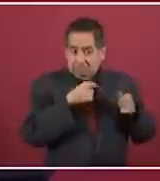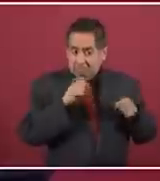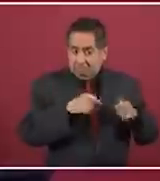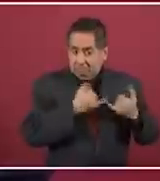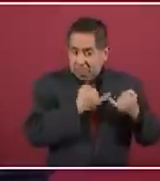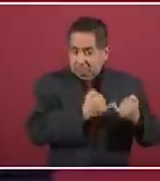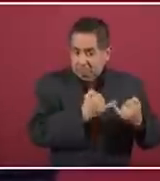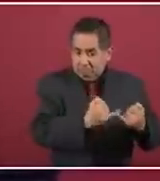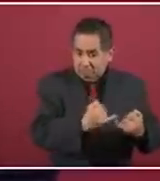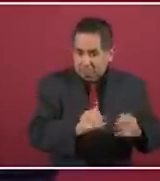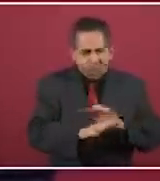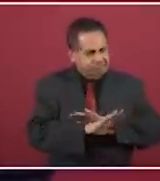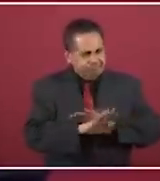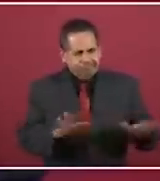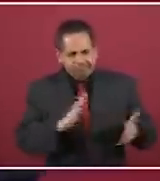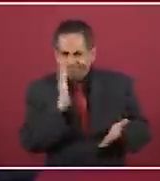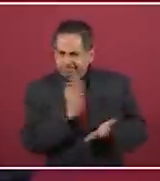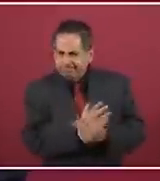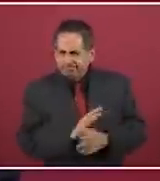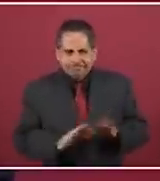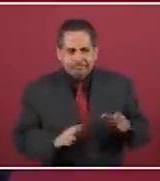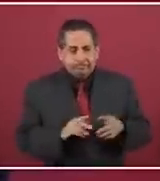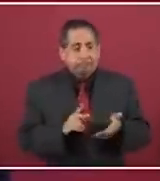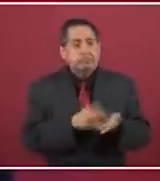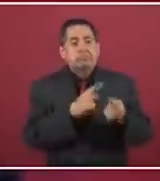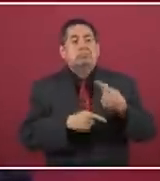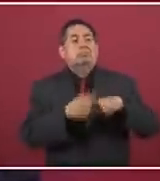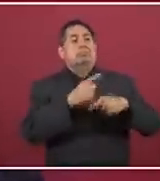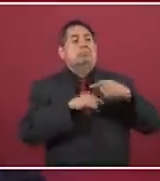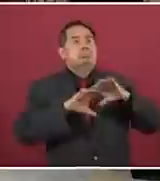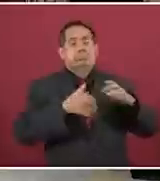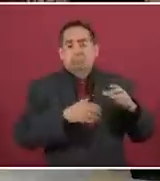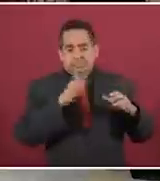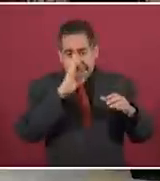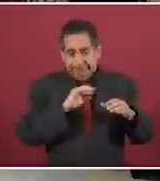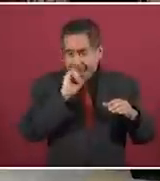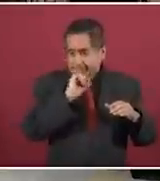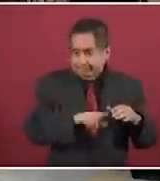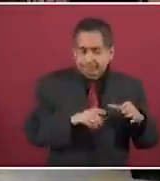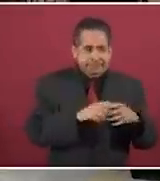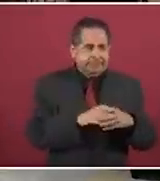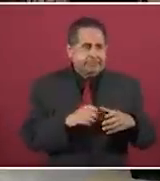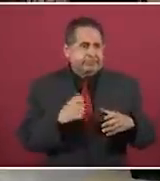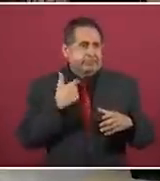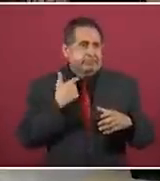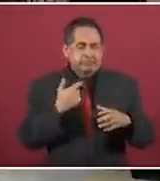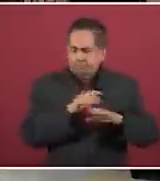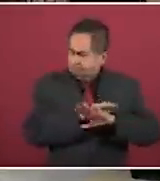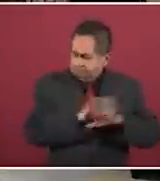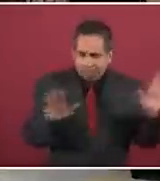No se va a volver a retrogradar en el país